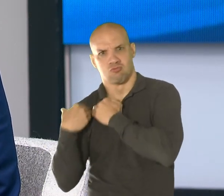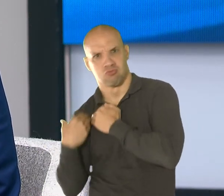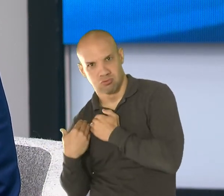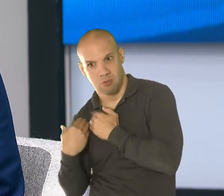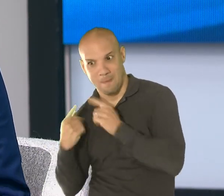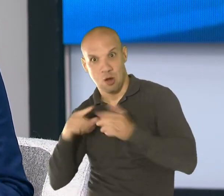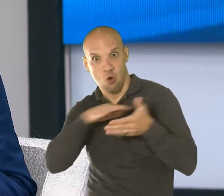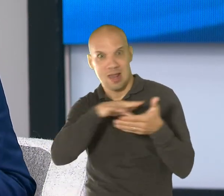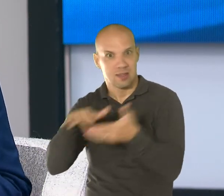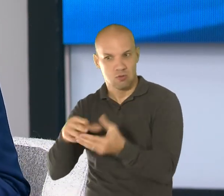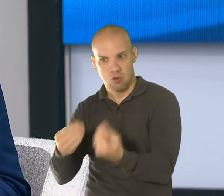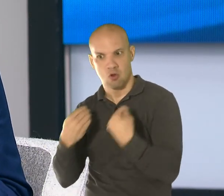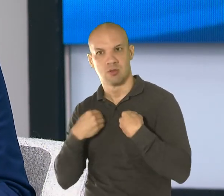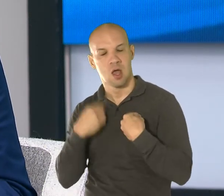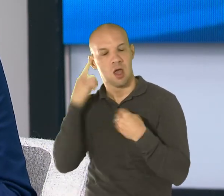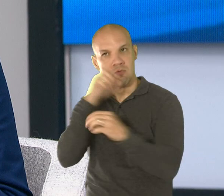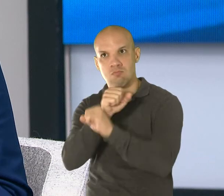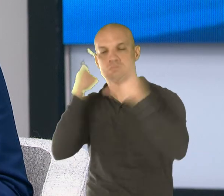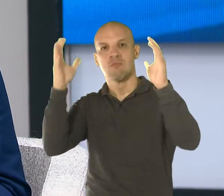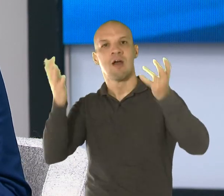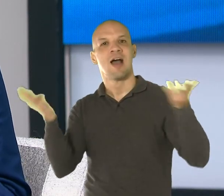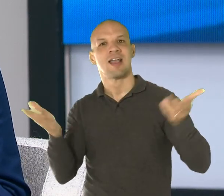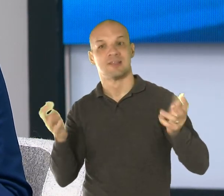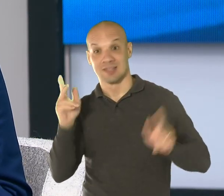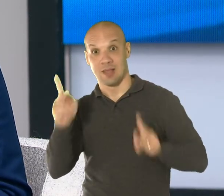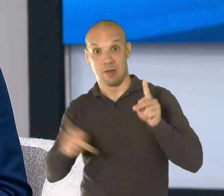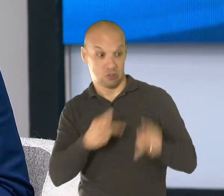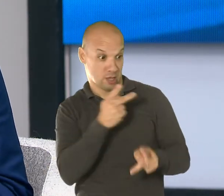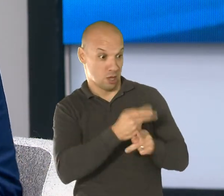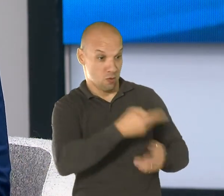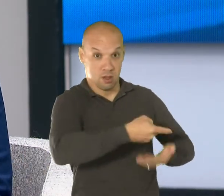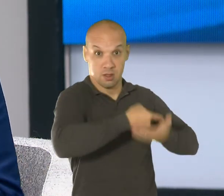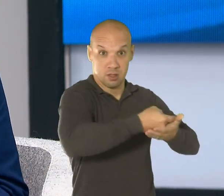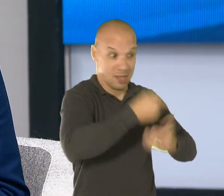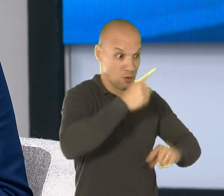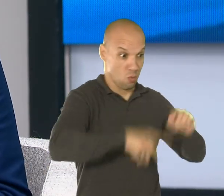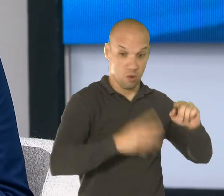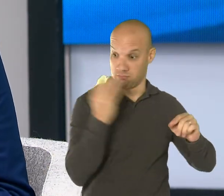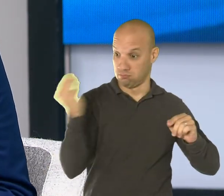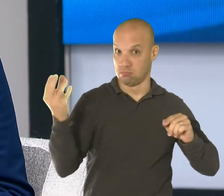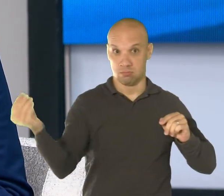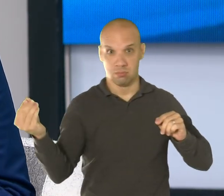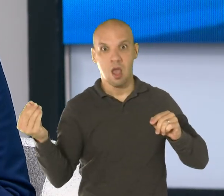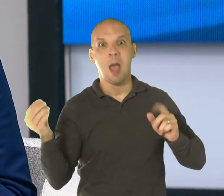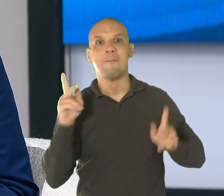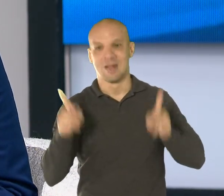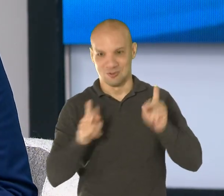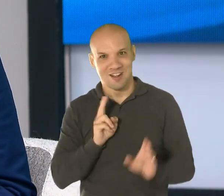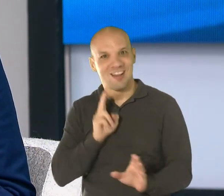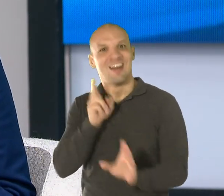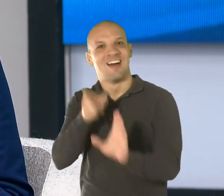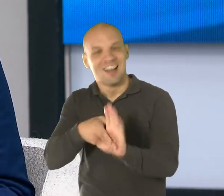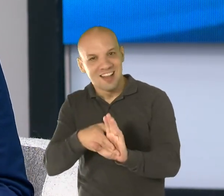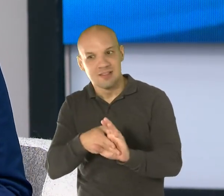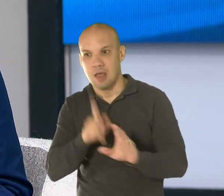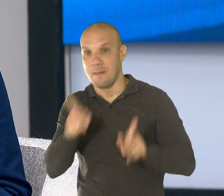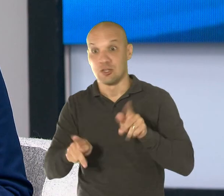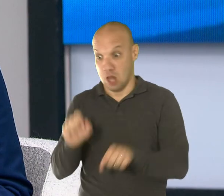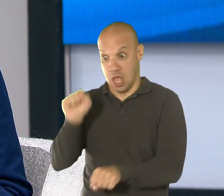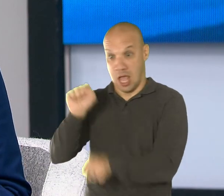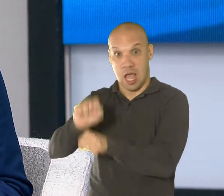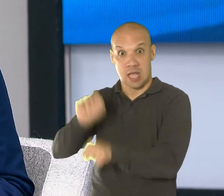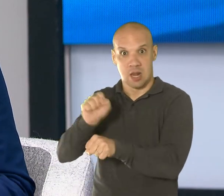que personas que cuidan encamados, que no pueden salir de sus hogares, participaran. Personas que estaban en sus trabajos